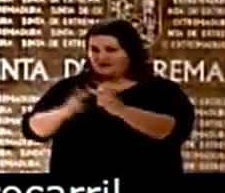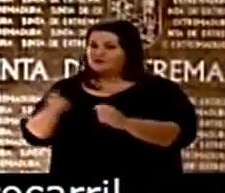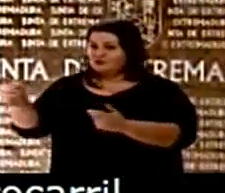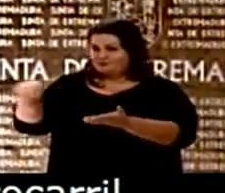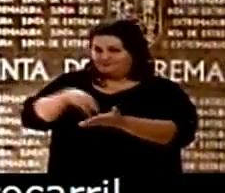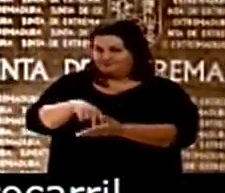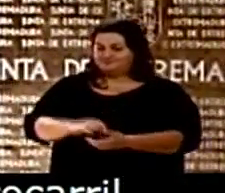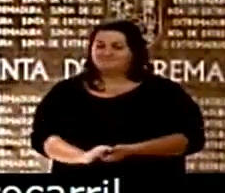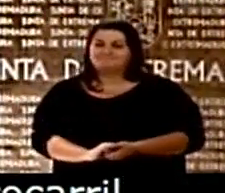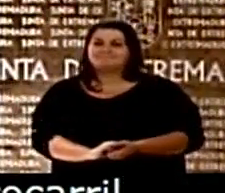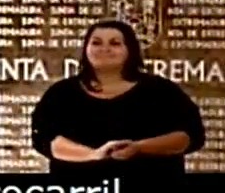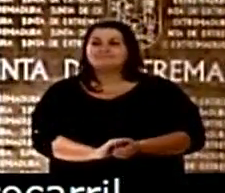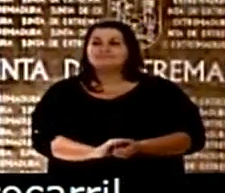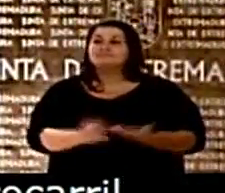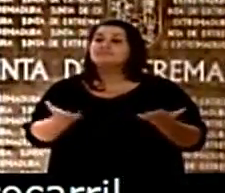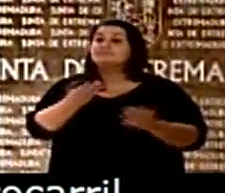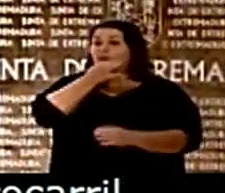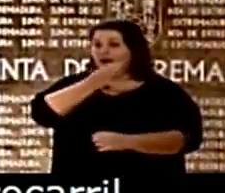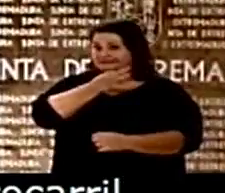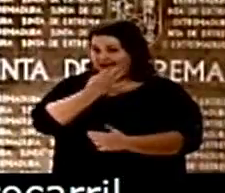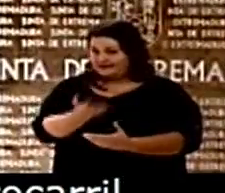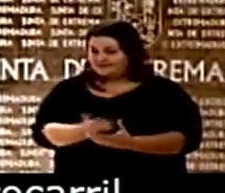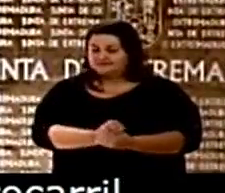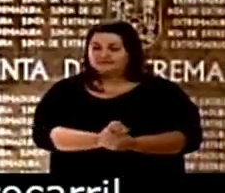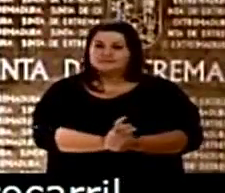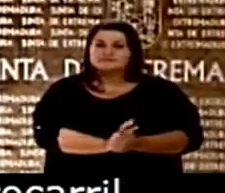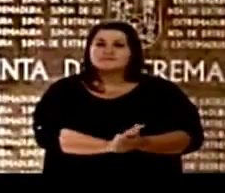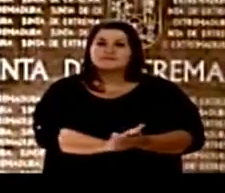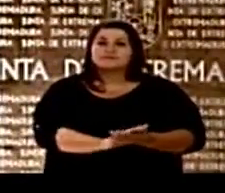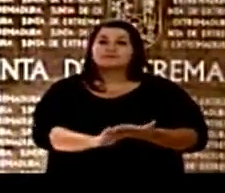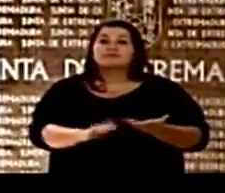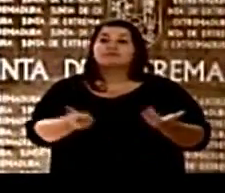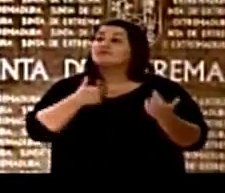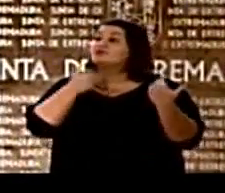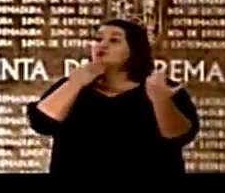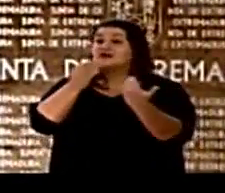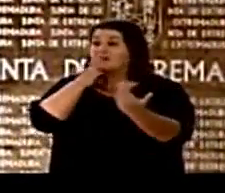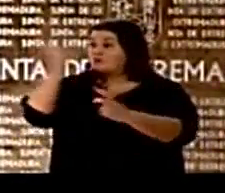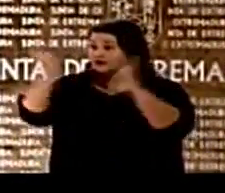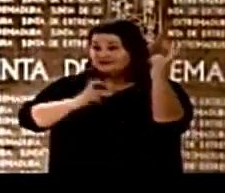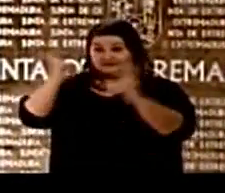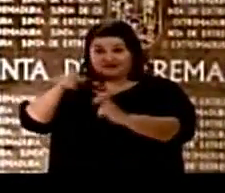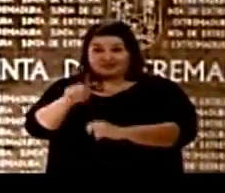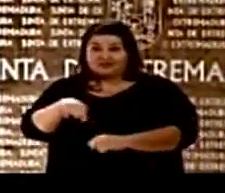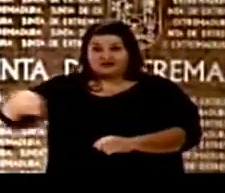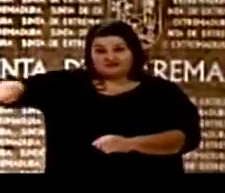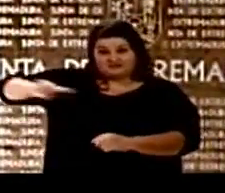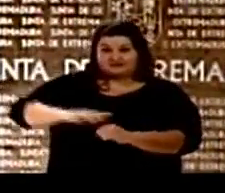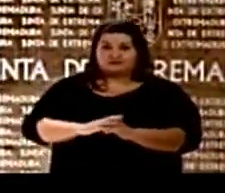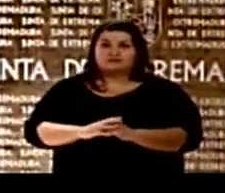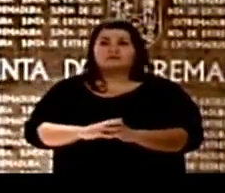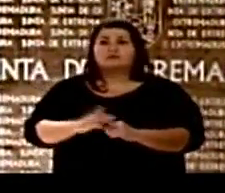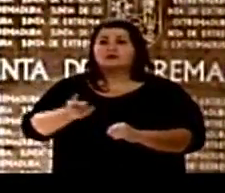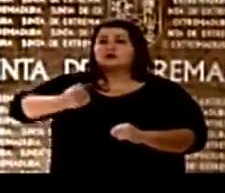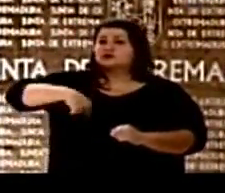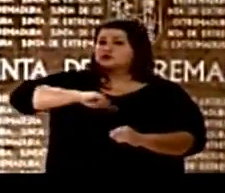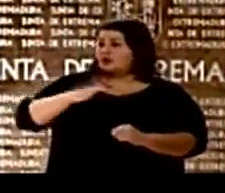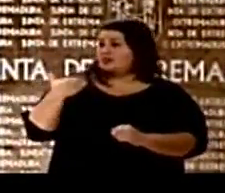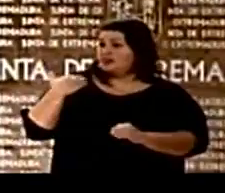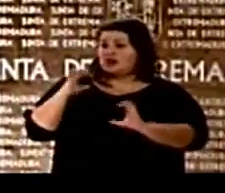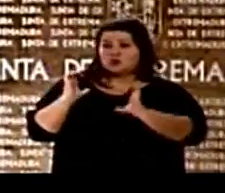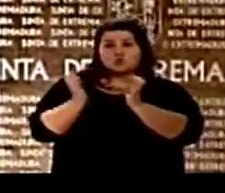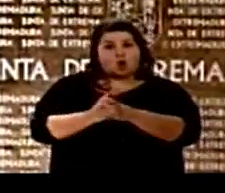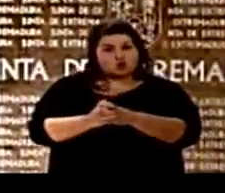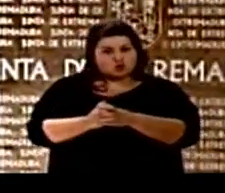presencia. Muy buenas tardes. Muchas gracias por la asistencia también. Acabamos de tener una